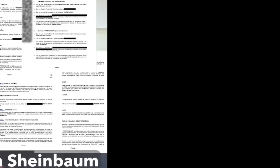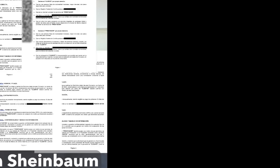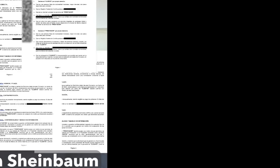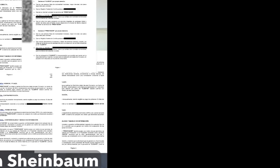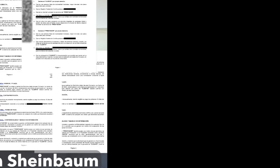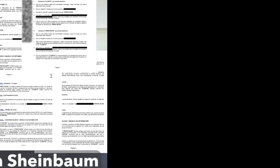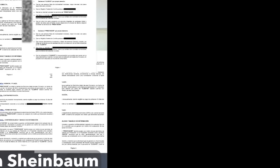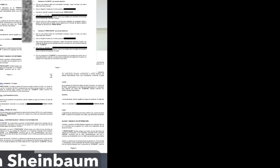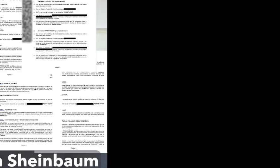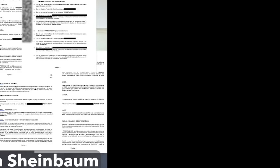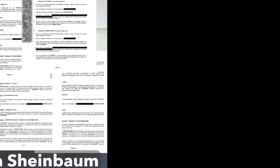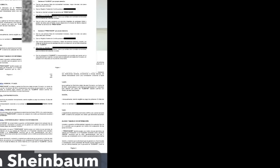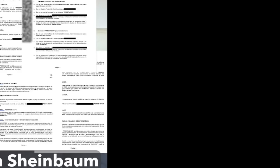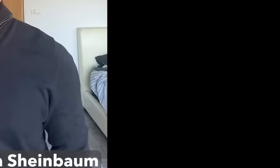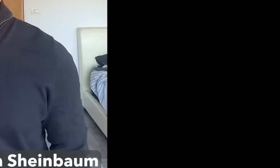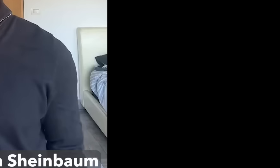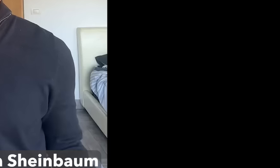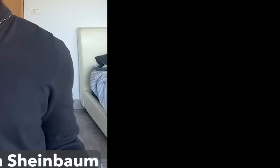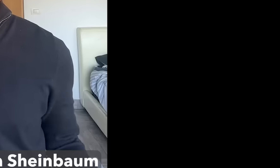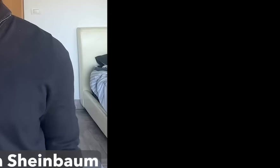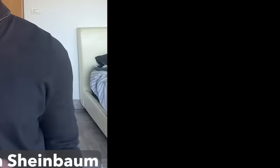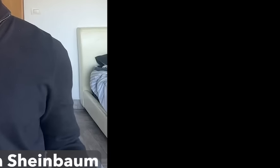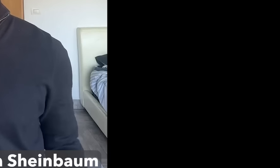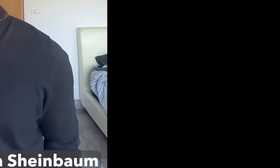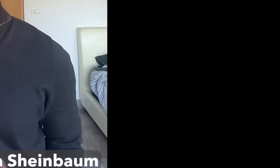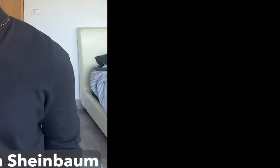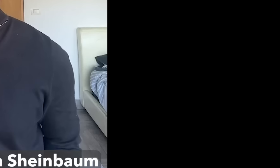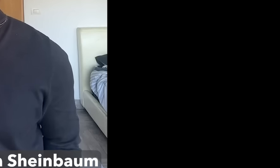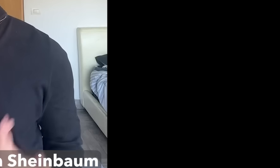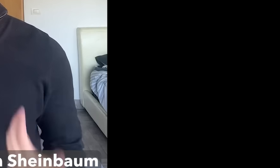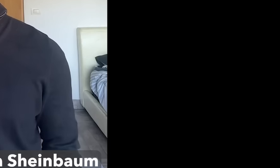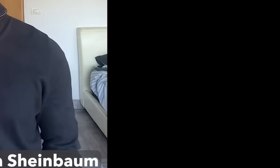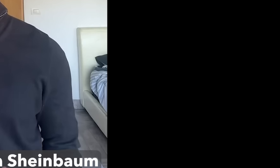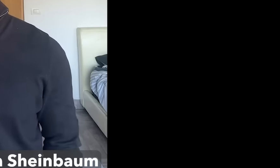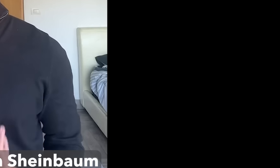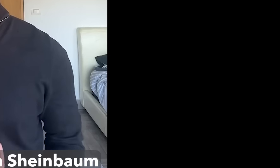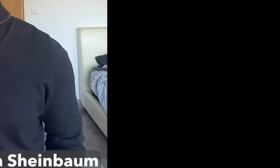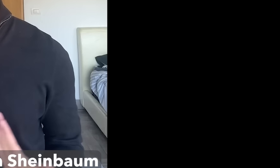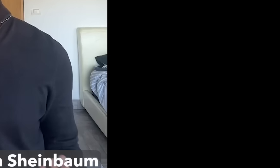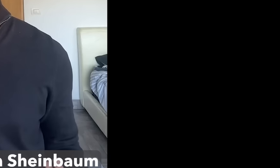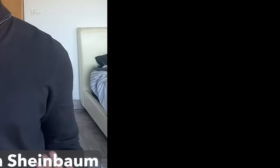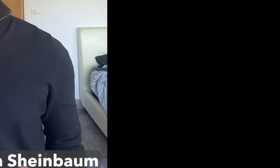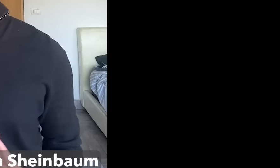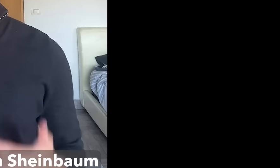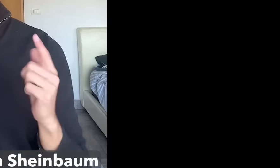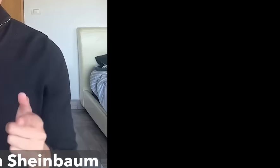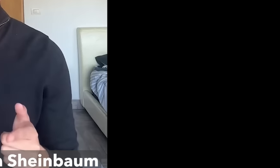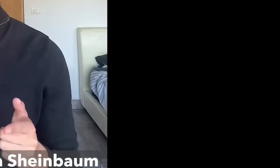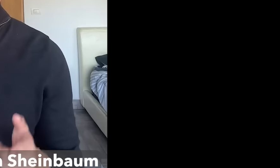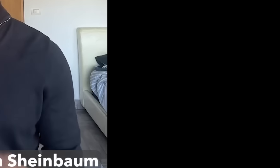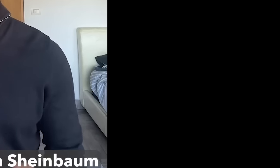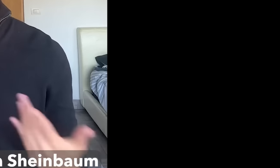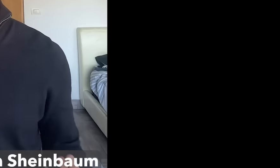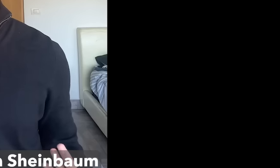profesionales y reciben un pago de ese contrato a mi nombre. Nadie me paga por alzar la voz, lo he hecho desde los 16 años. Nos pagan por trabajar, algo que muchos